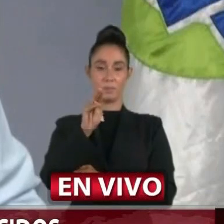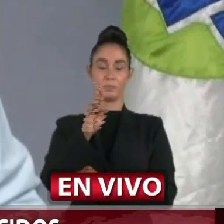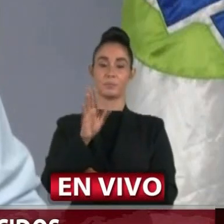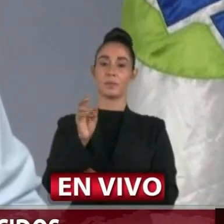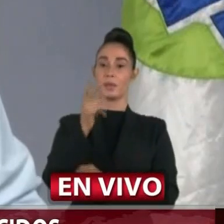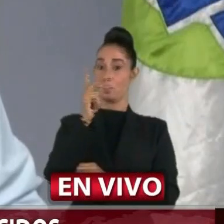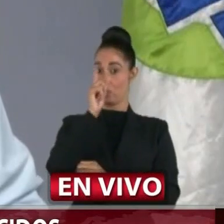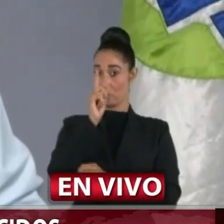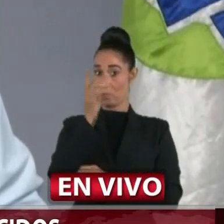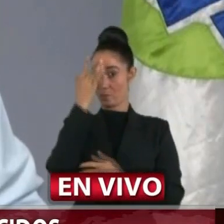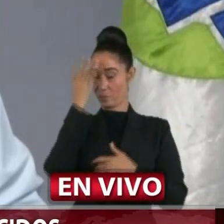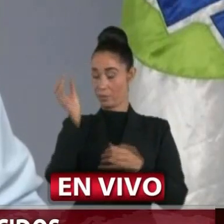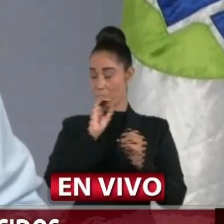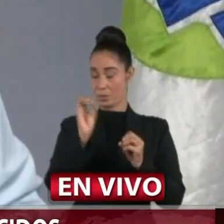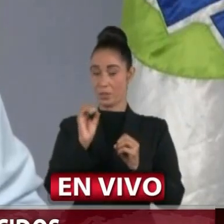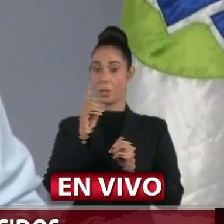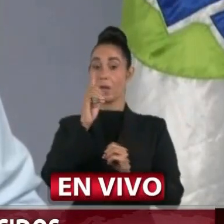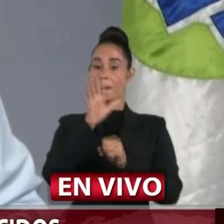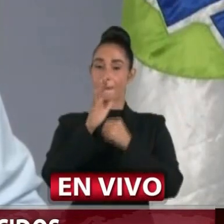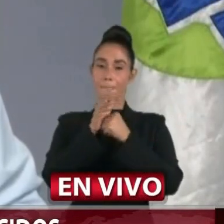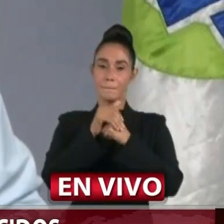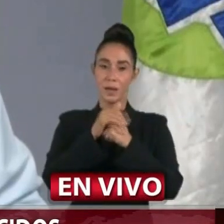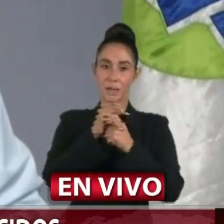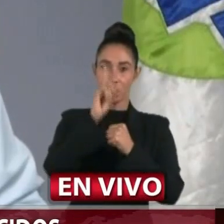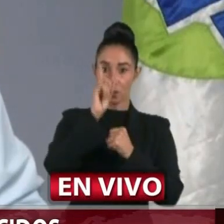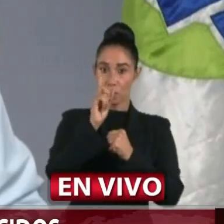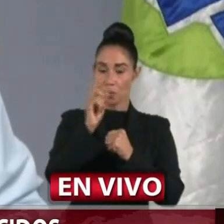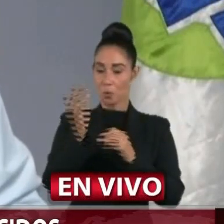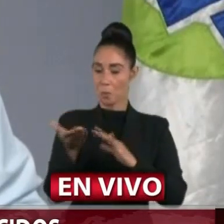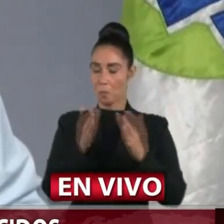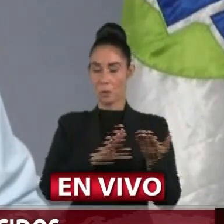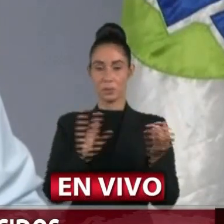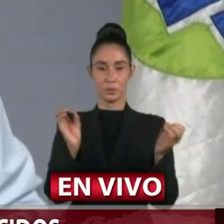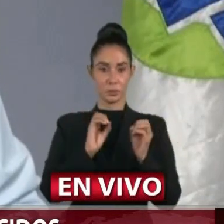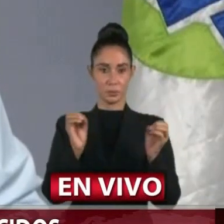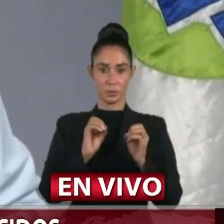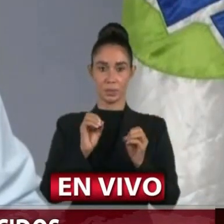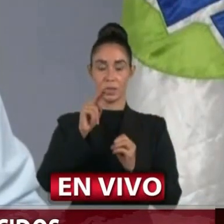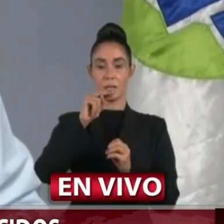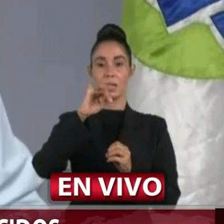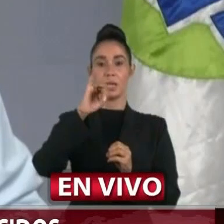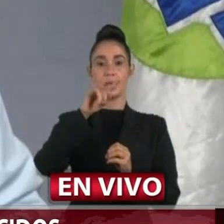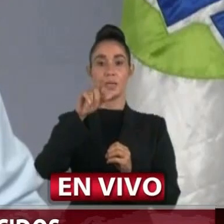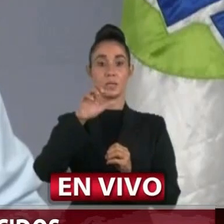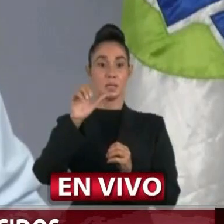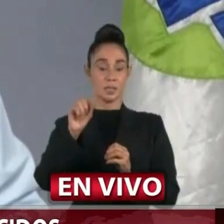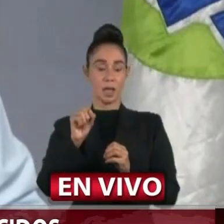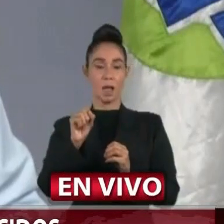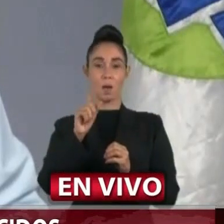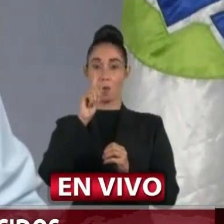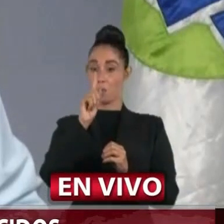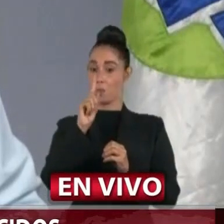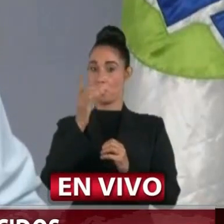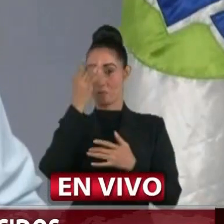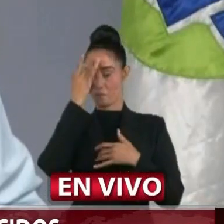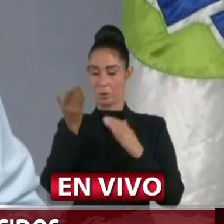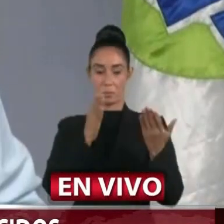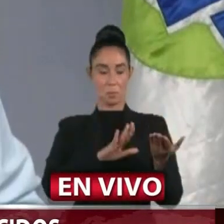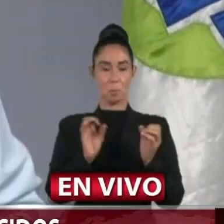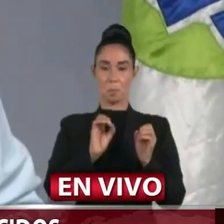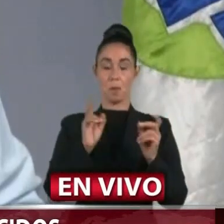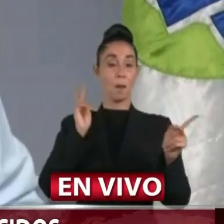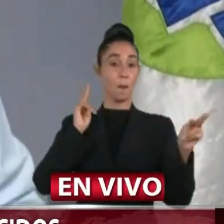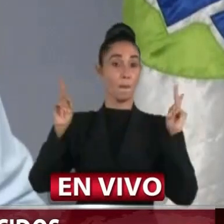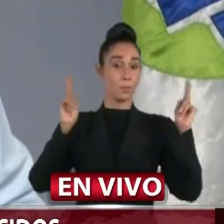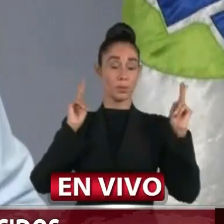Baní, 1 caso sin fallecimiento. Nizao, 1 sin fallecimiento. Puerto Plata, 6 casos